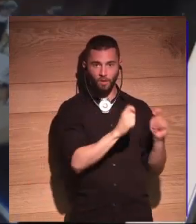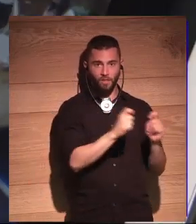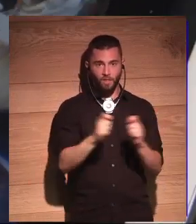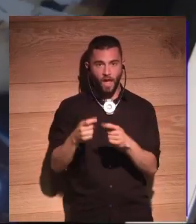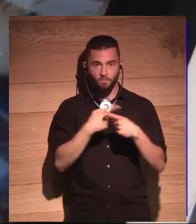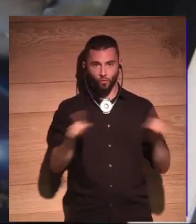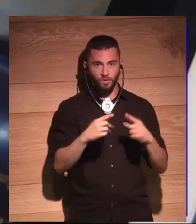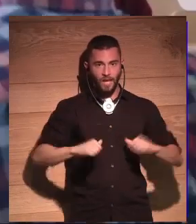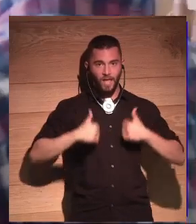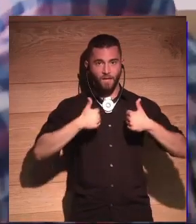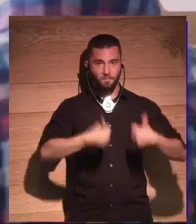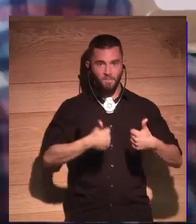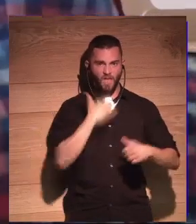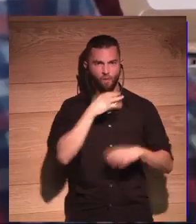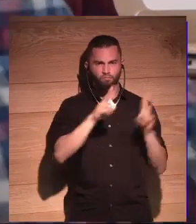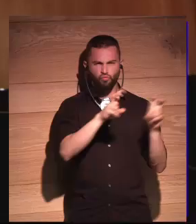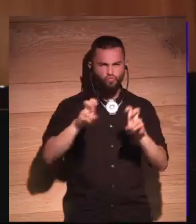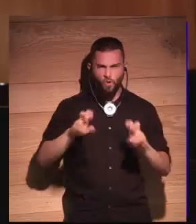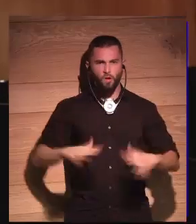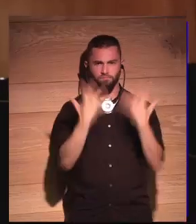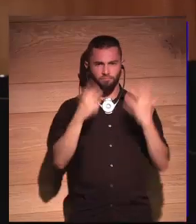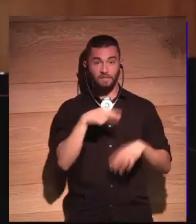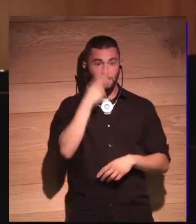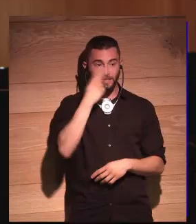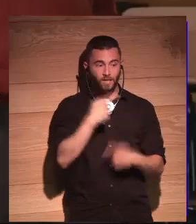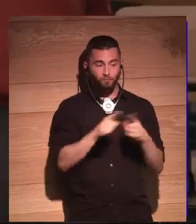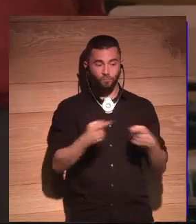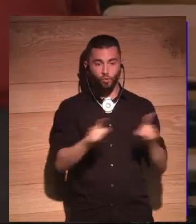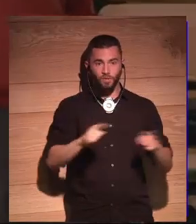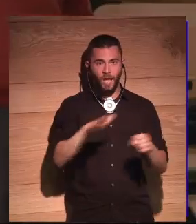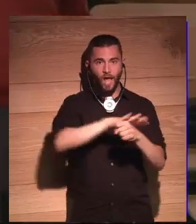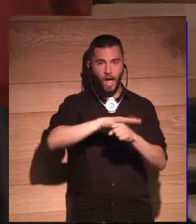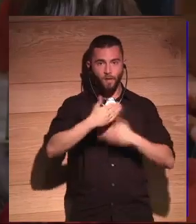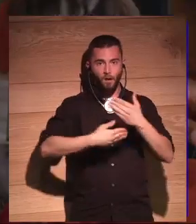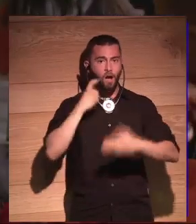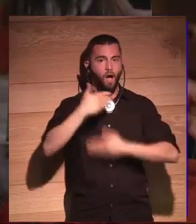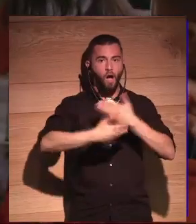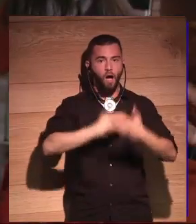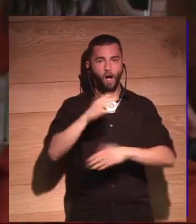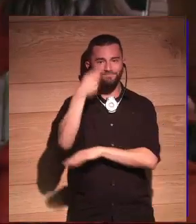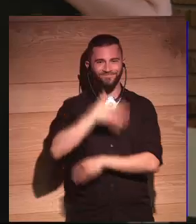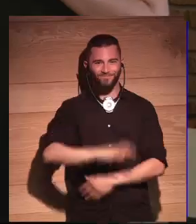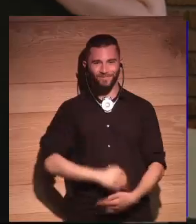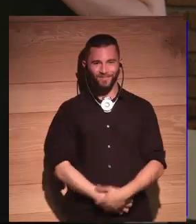modo más innovador, este interés por la música puede crear un hábito.